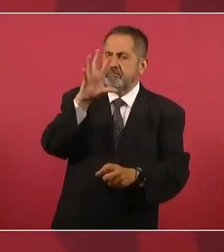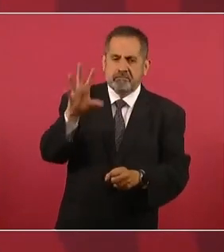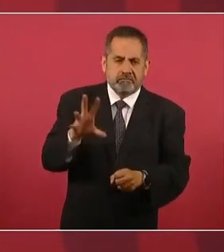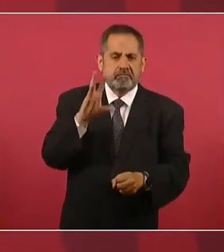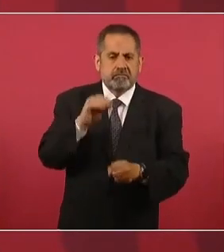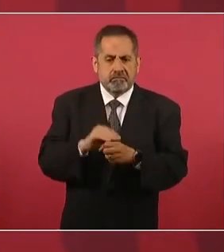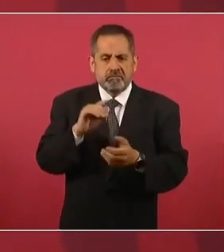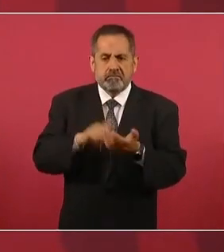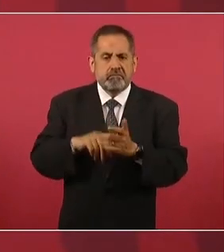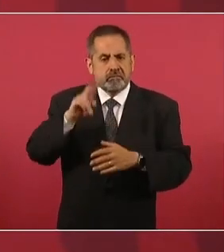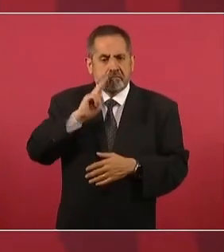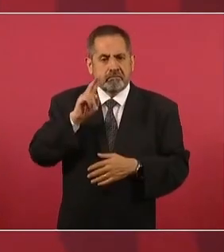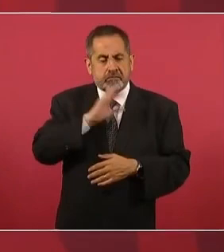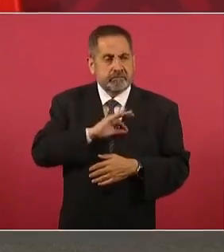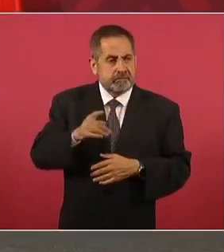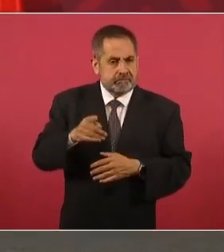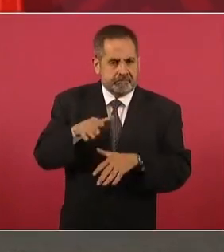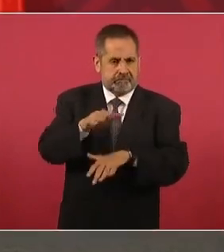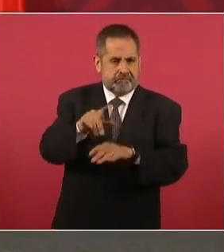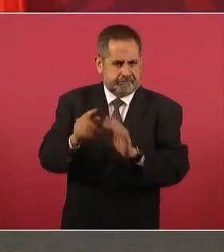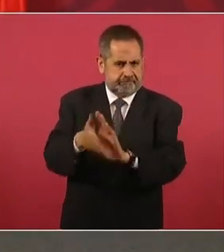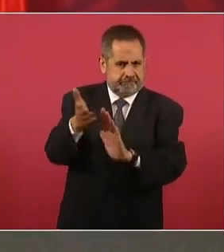ver con la construcción,